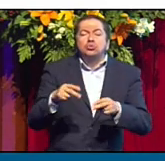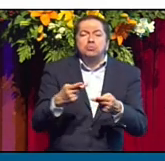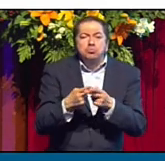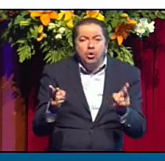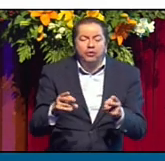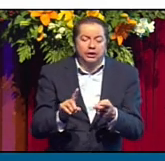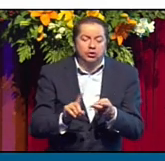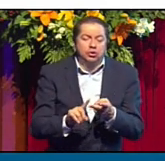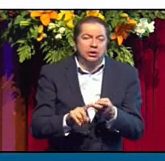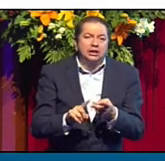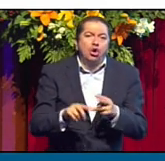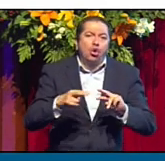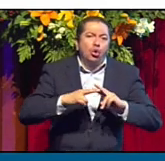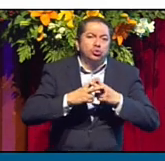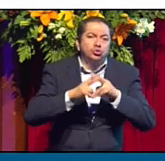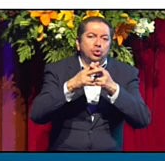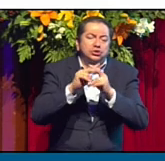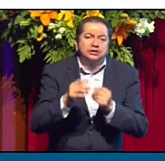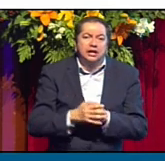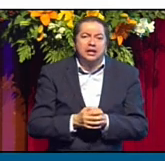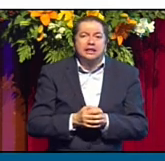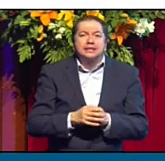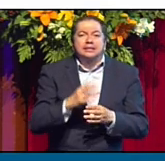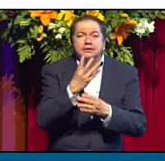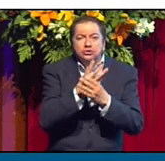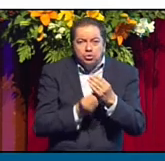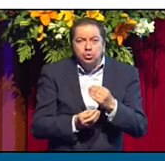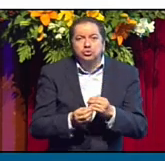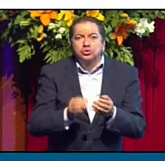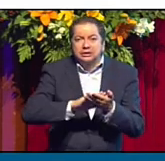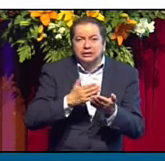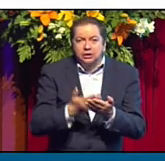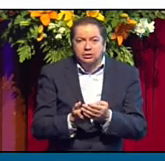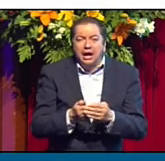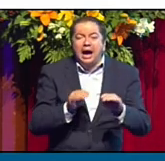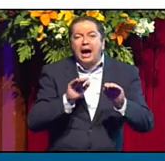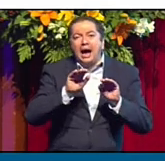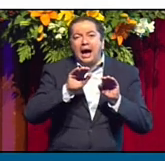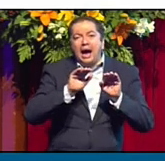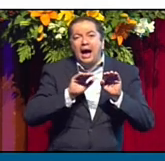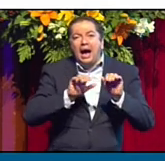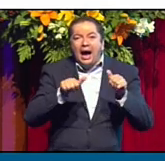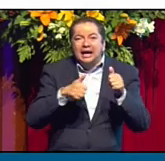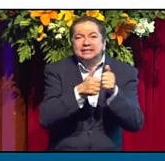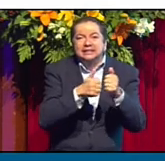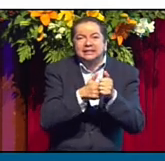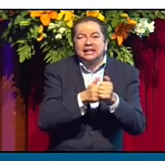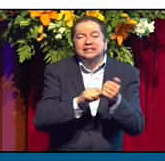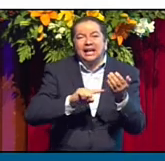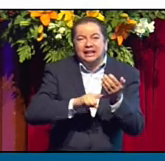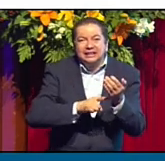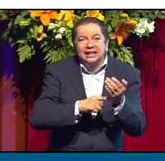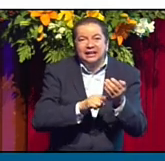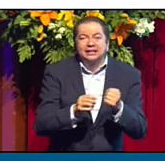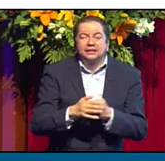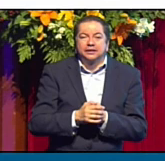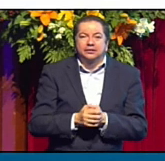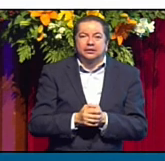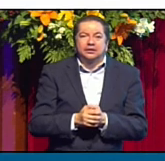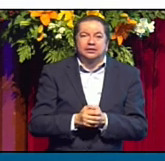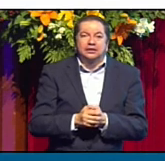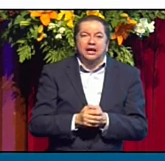Sarmiento, construcción de soluciones sanitarias del Tambo, asistencia técnica para la factibilidad de soluciones sanitarias del Muelle